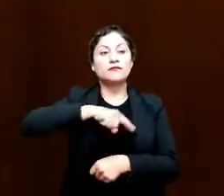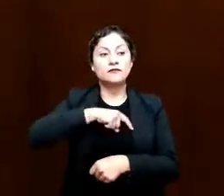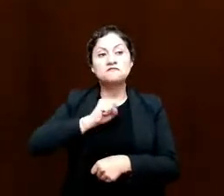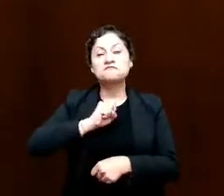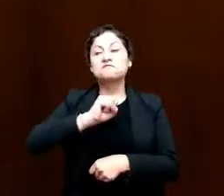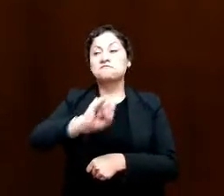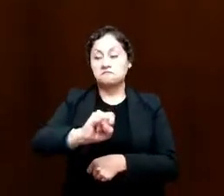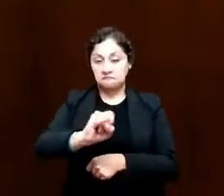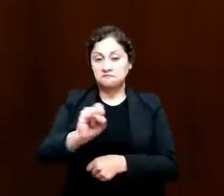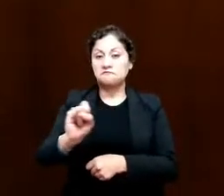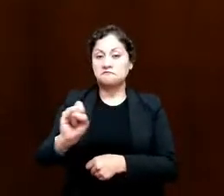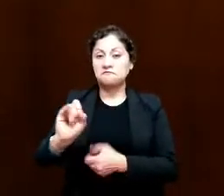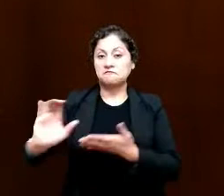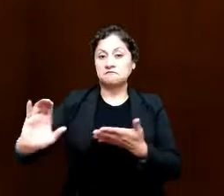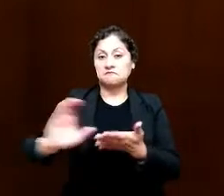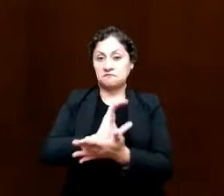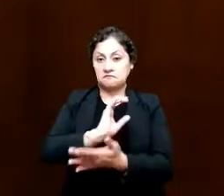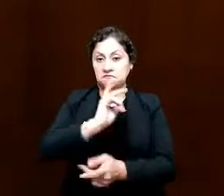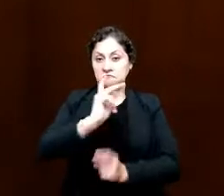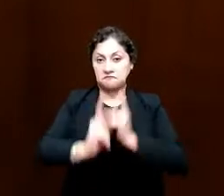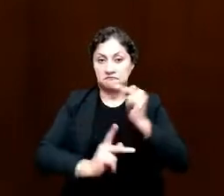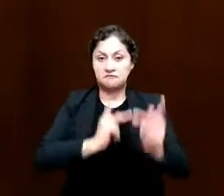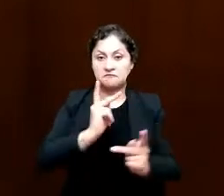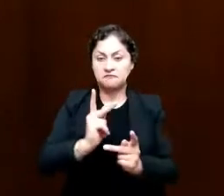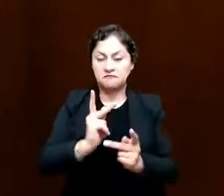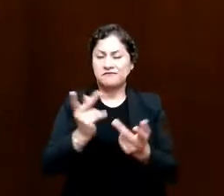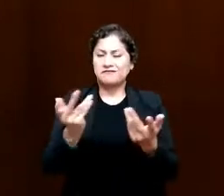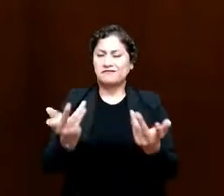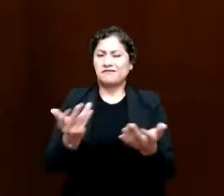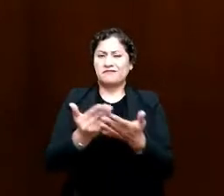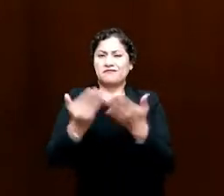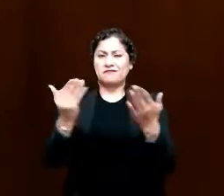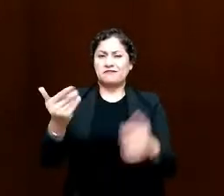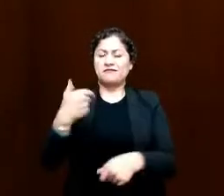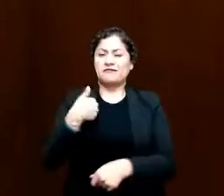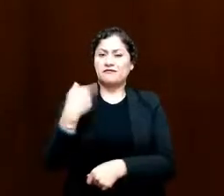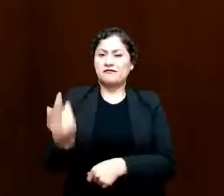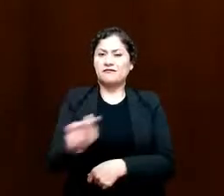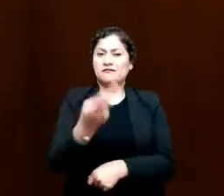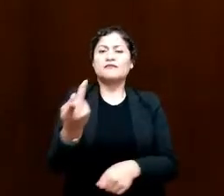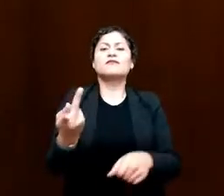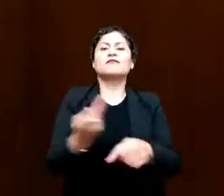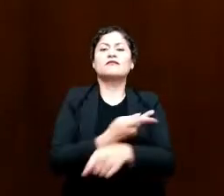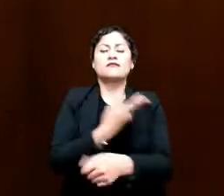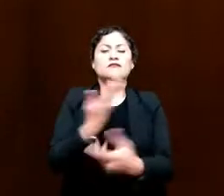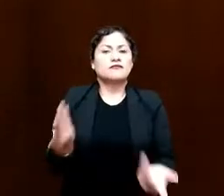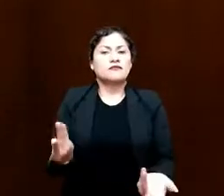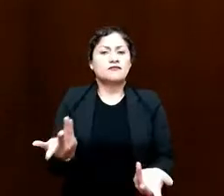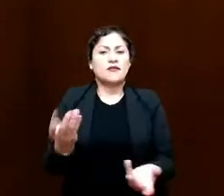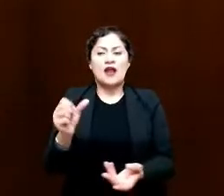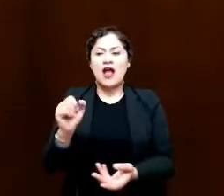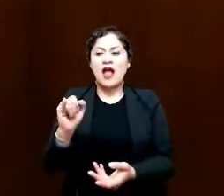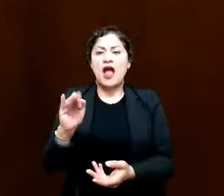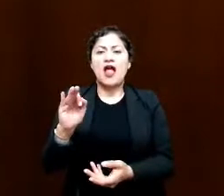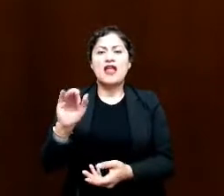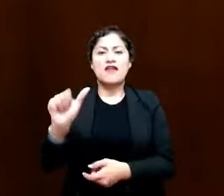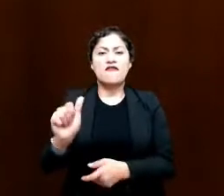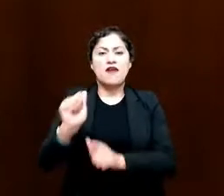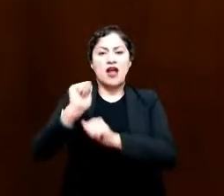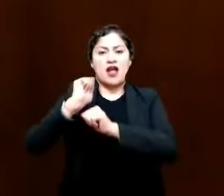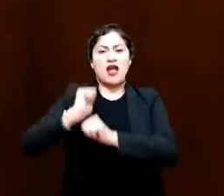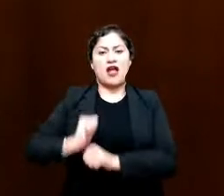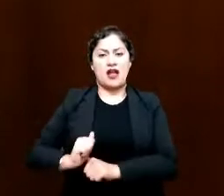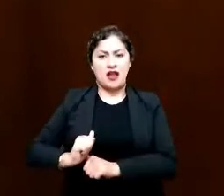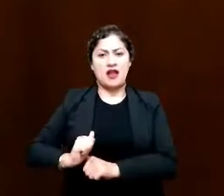yo hoy pregunto Cuáles son los resultados nulos las obras de conectividad del Alfa a cargo del gobierno